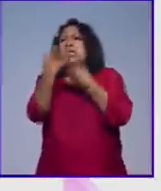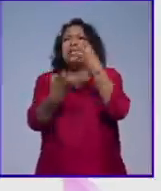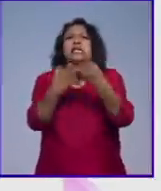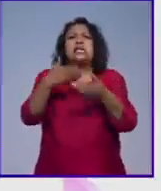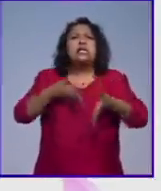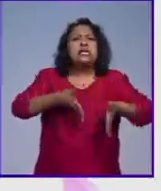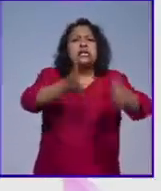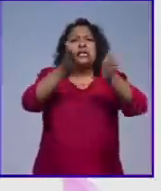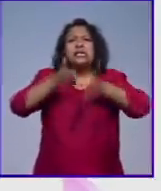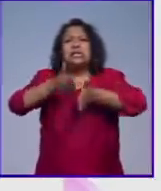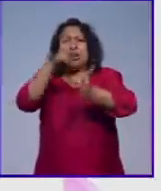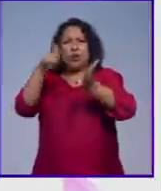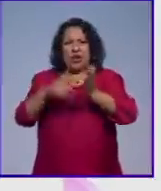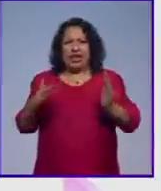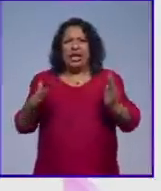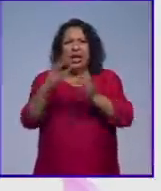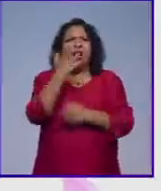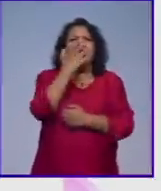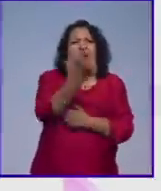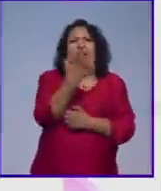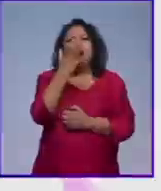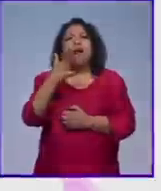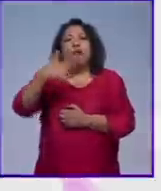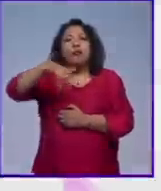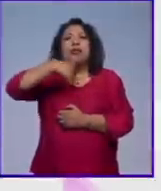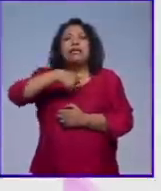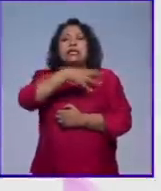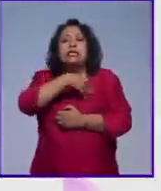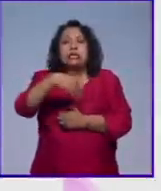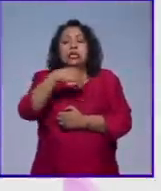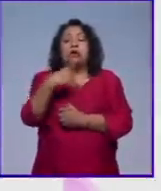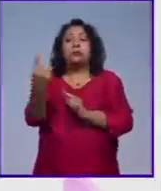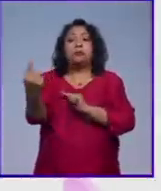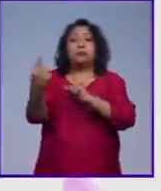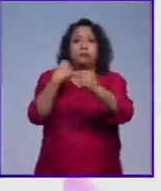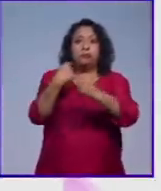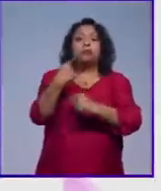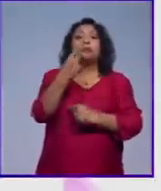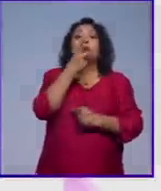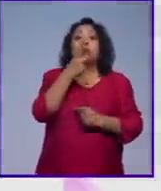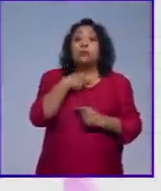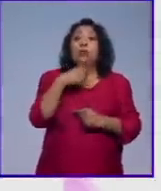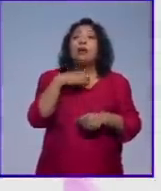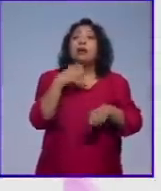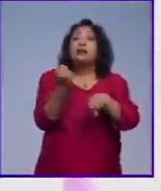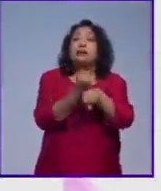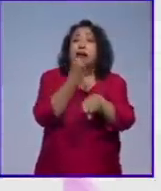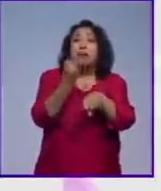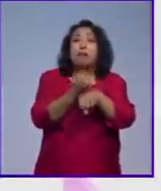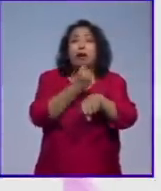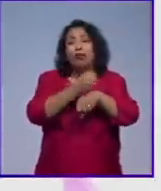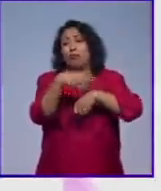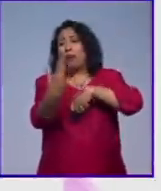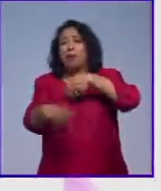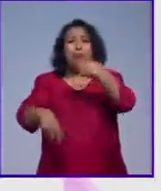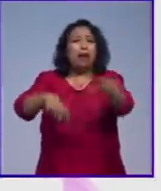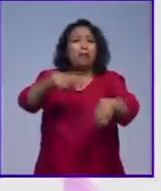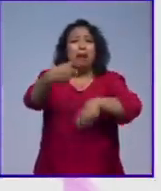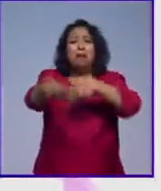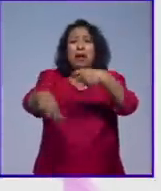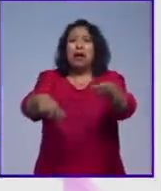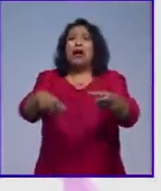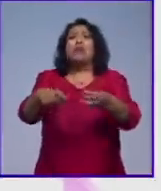los pasillos de Tlatelolco, y me dijeron que estaban... que había zapatos entre las ruinas,